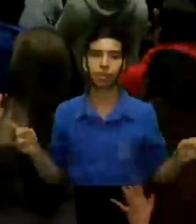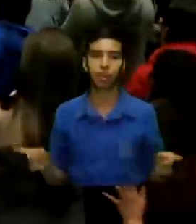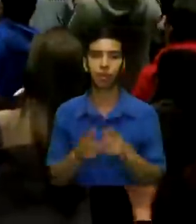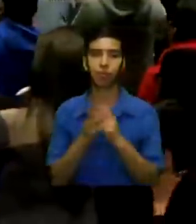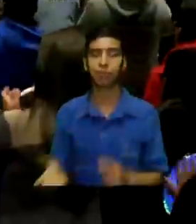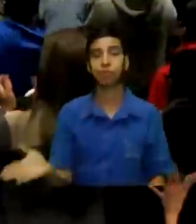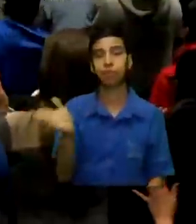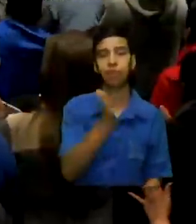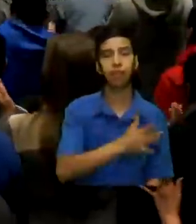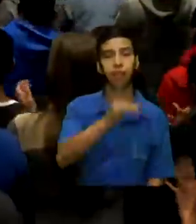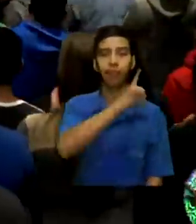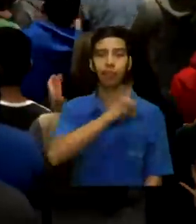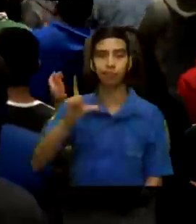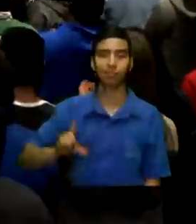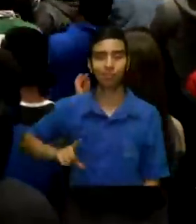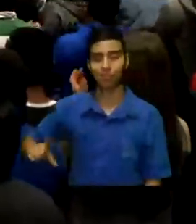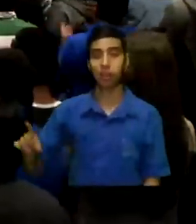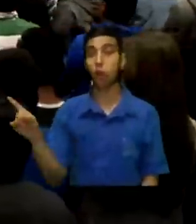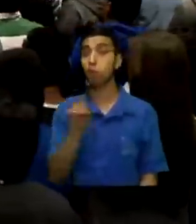Cristo no está muerto.